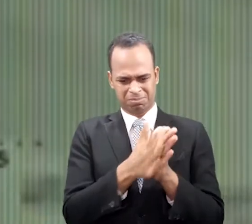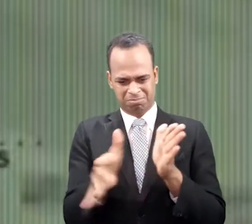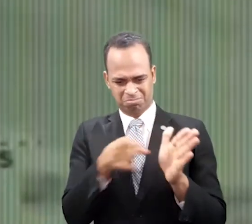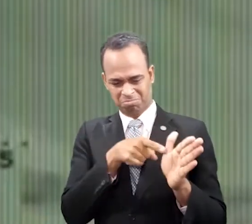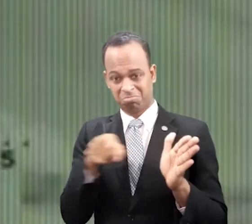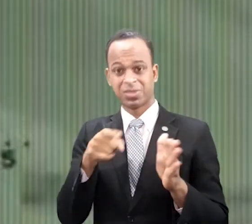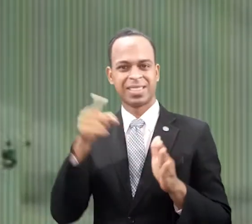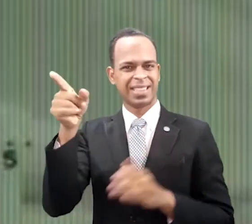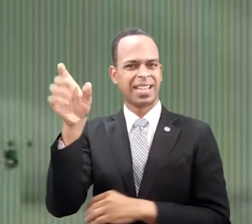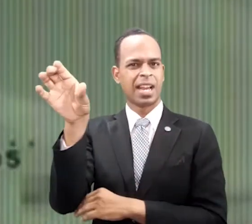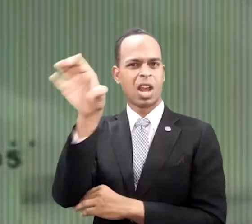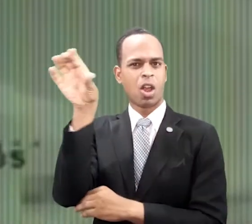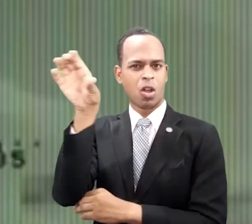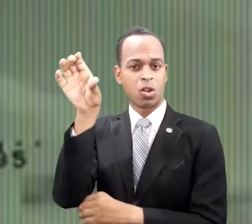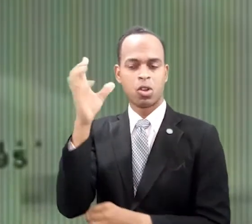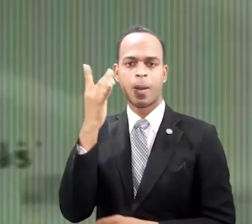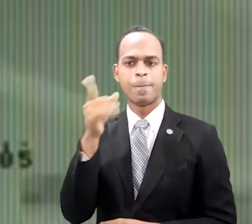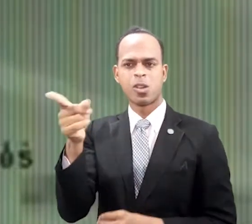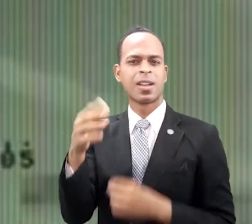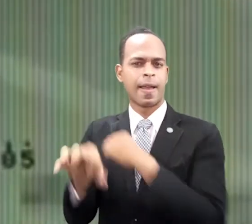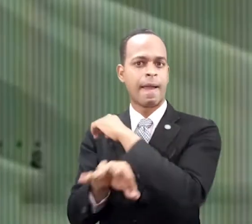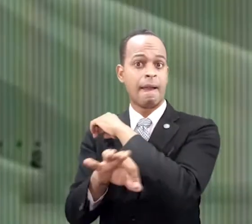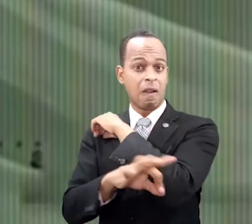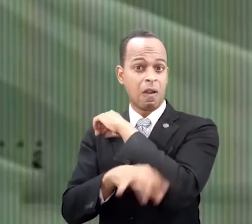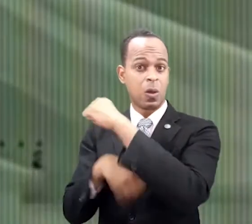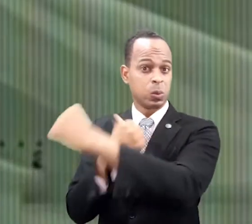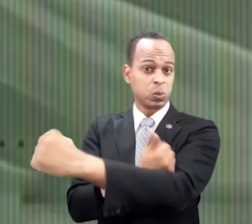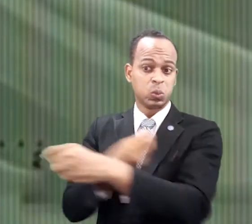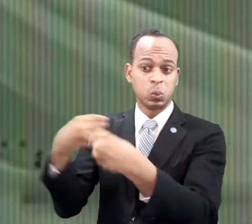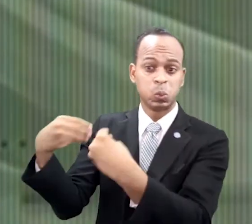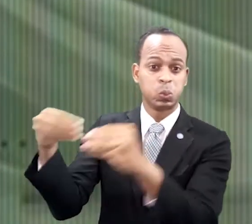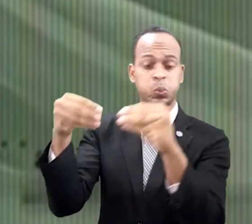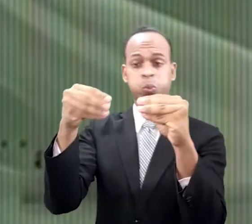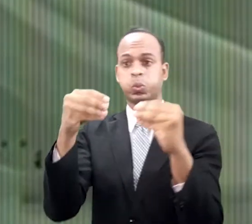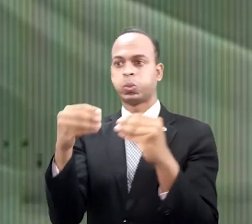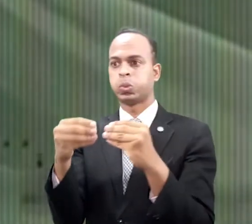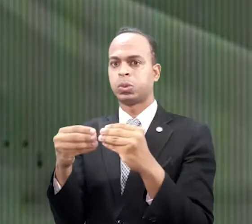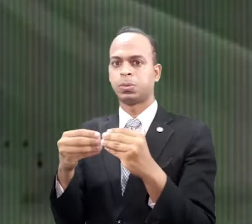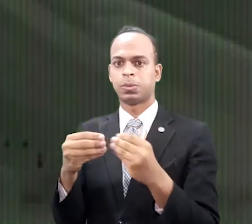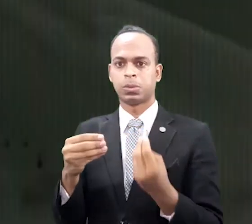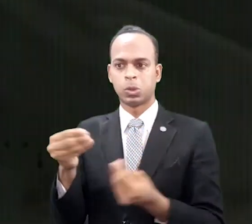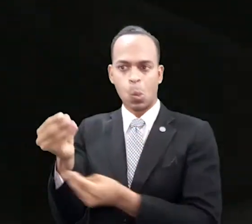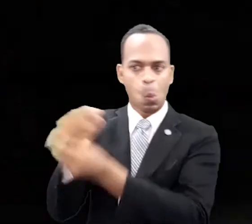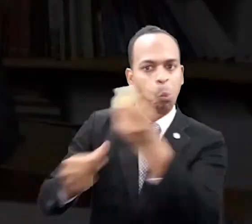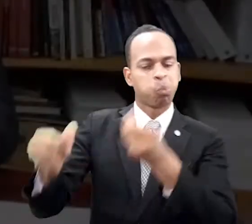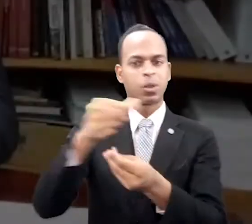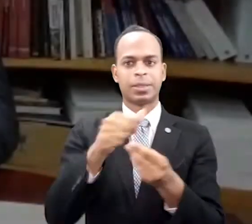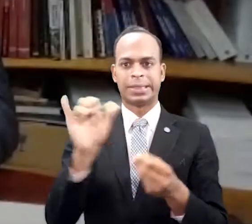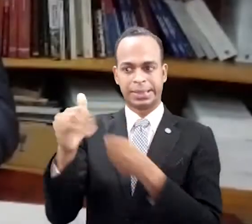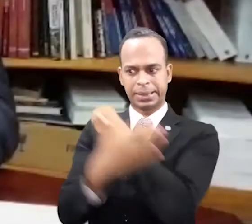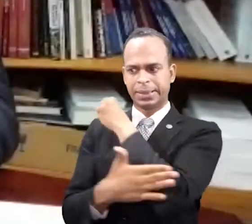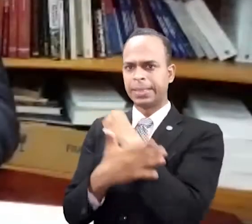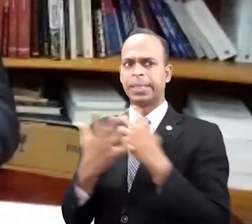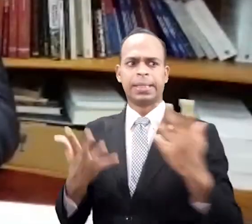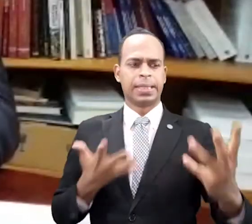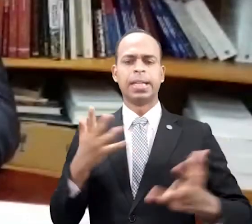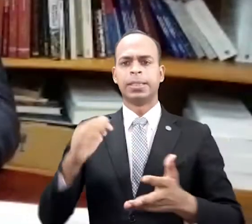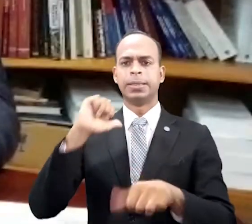raíz de los problemas del narcotráfico que tenía ese país.